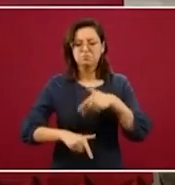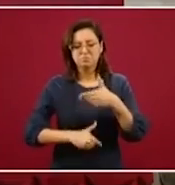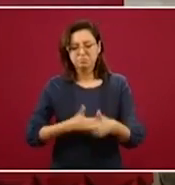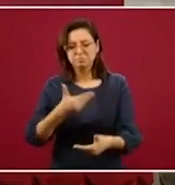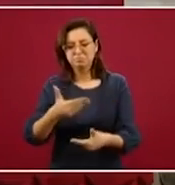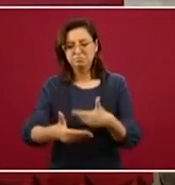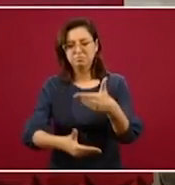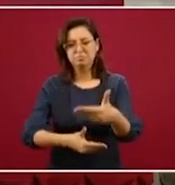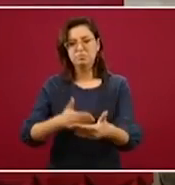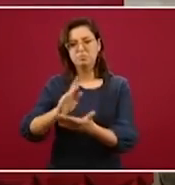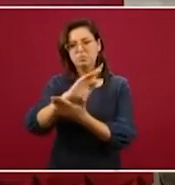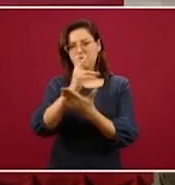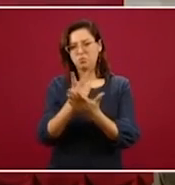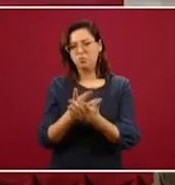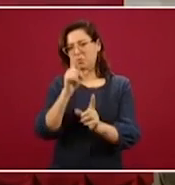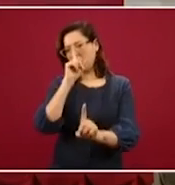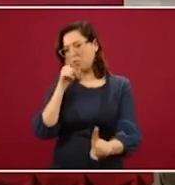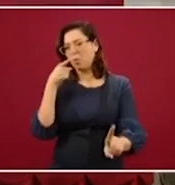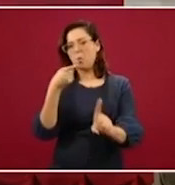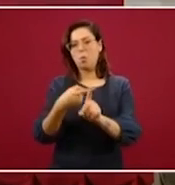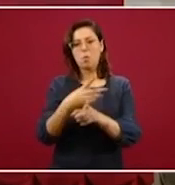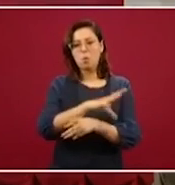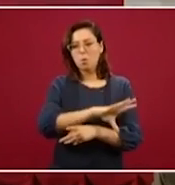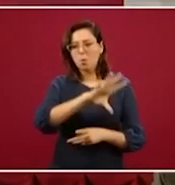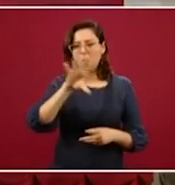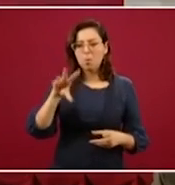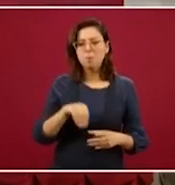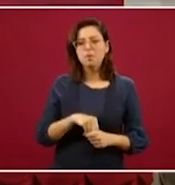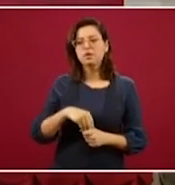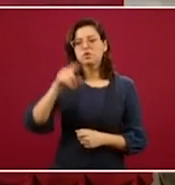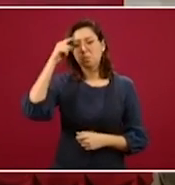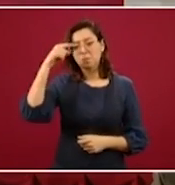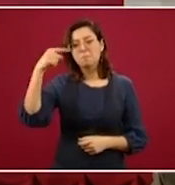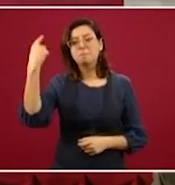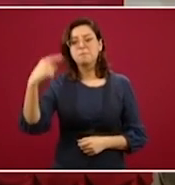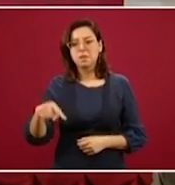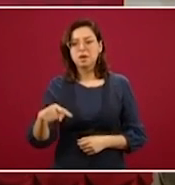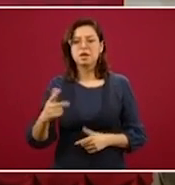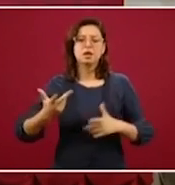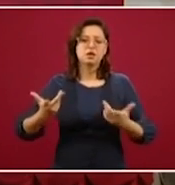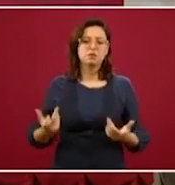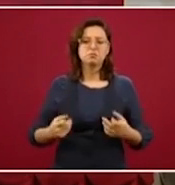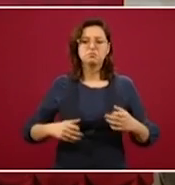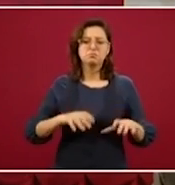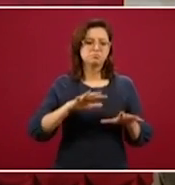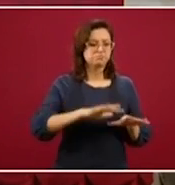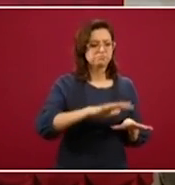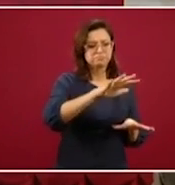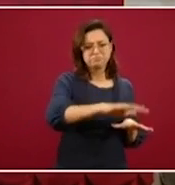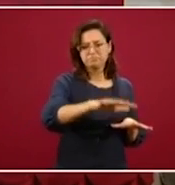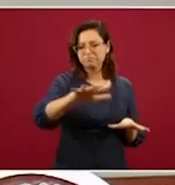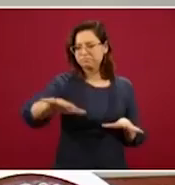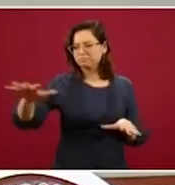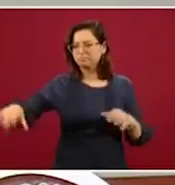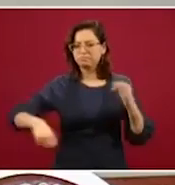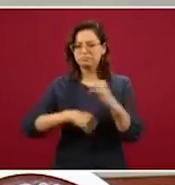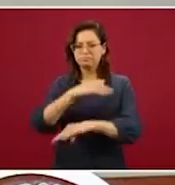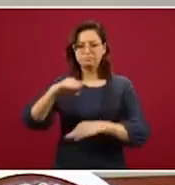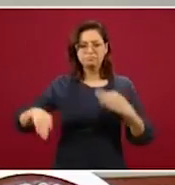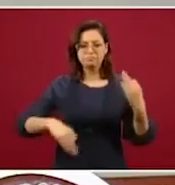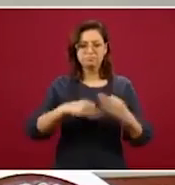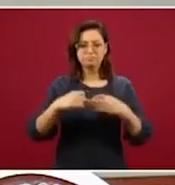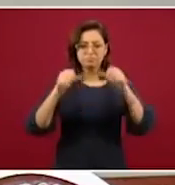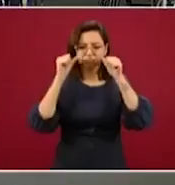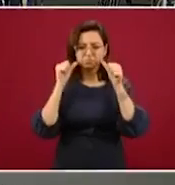prioritarios sean un enfoque integral para la atención de todas las regiones y de todos los sectores sociales.